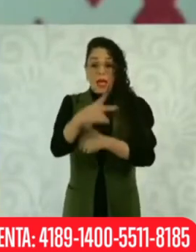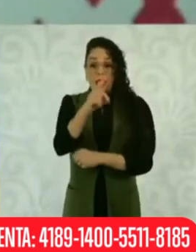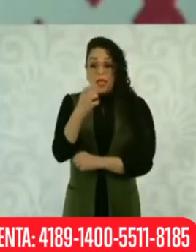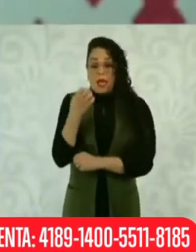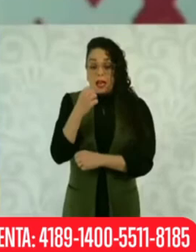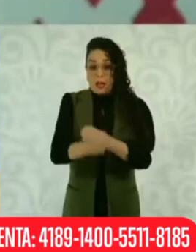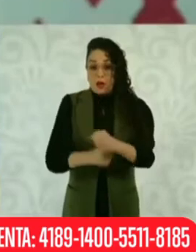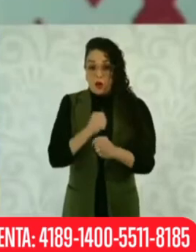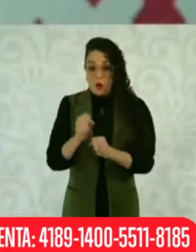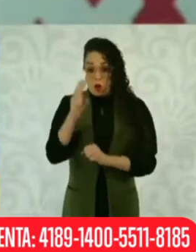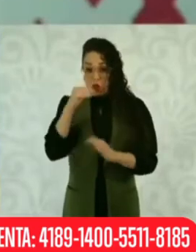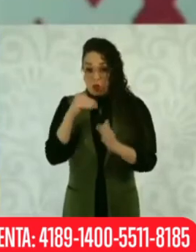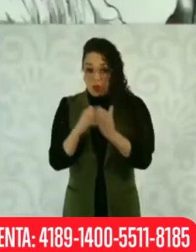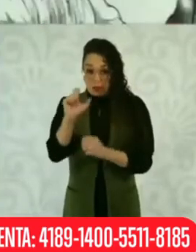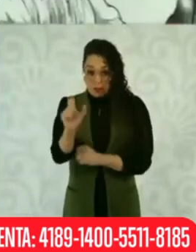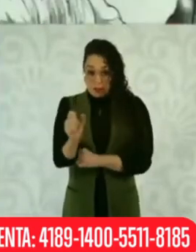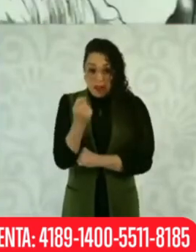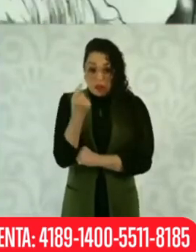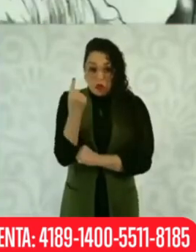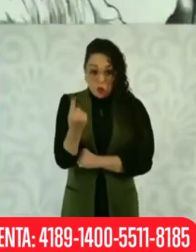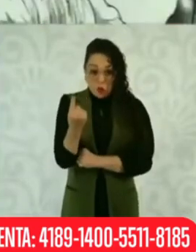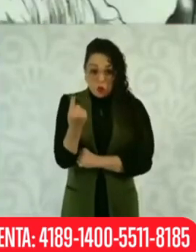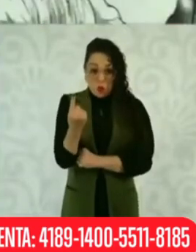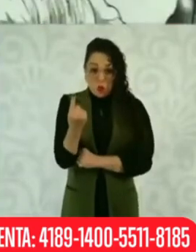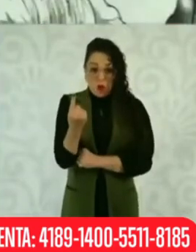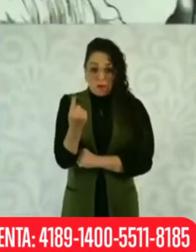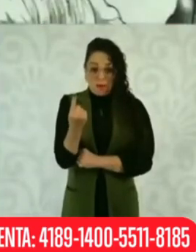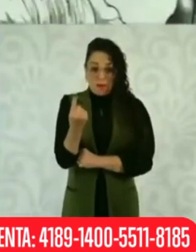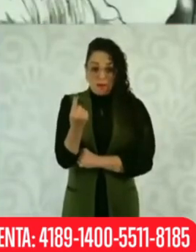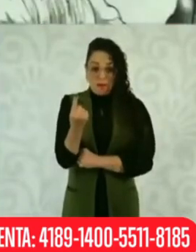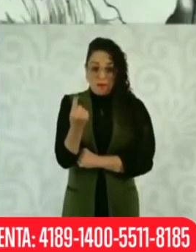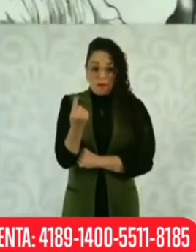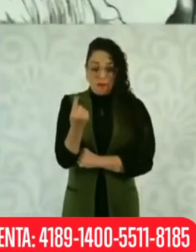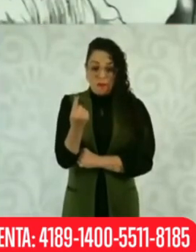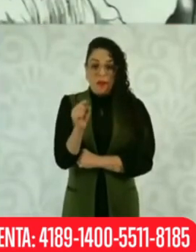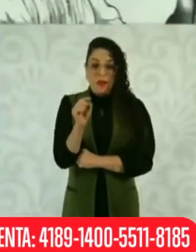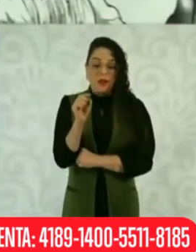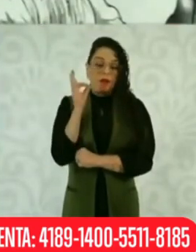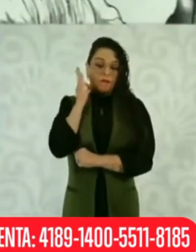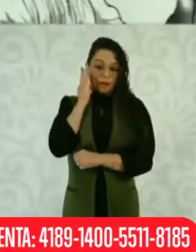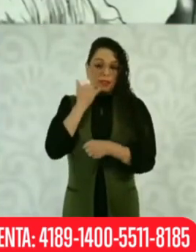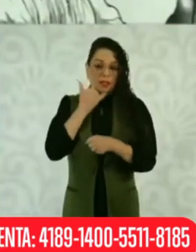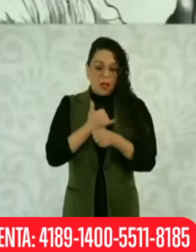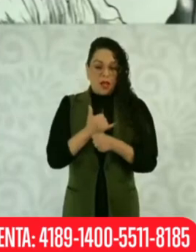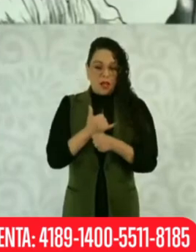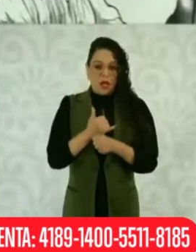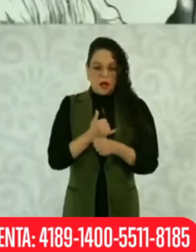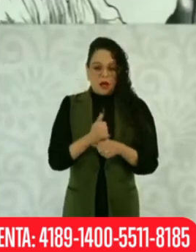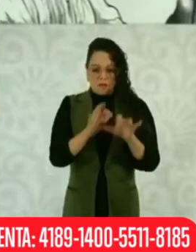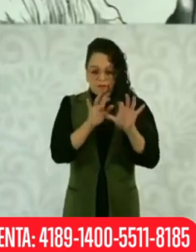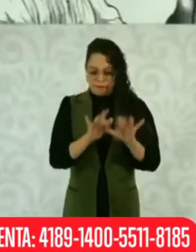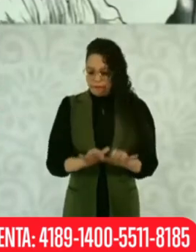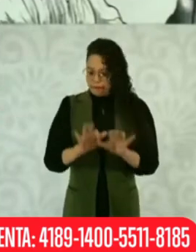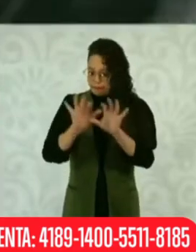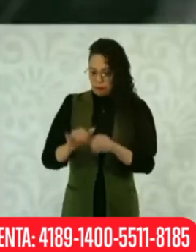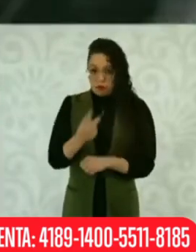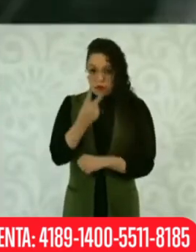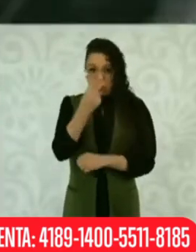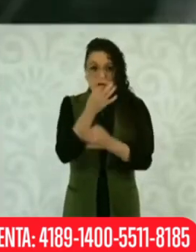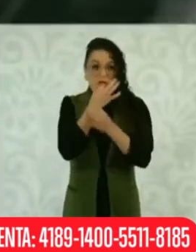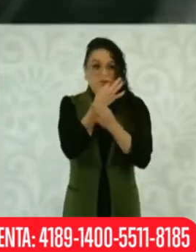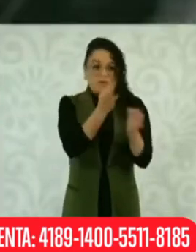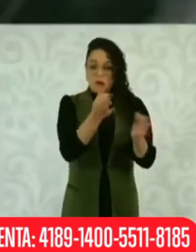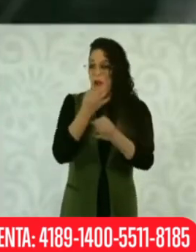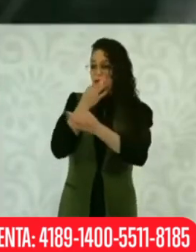de 2021, en dos comunicados de la Fiscalía, que quien quiera de